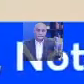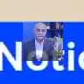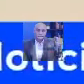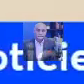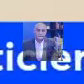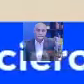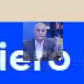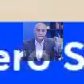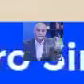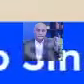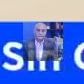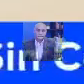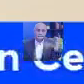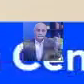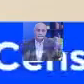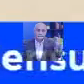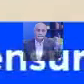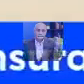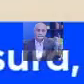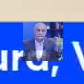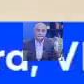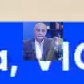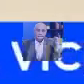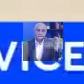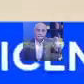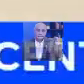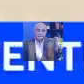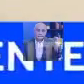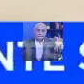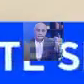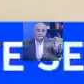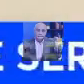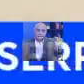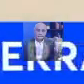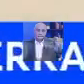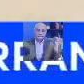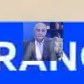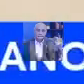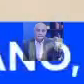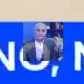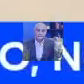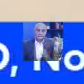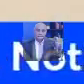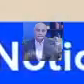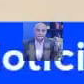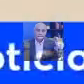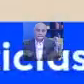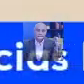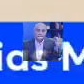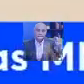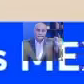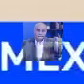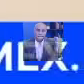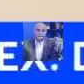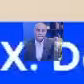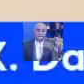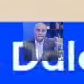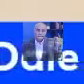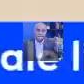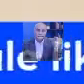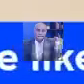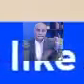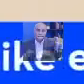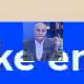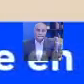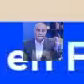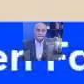Una golondrina no hace verano. Es en serio, ¿eh? En ocasiones a veces he dudado, digo, a lo mejor cuando digo